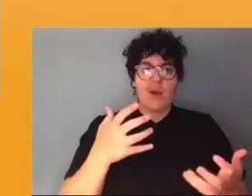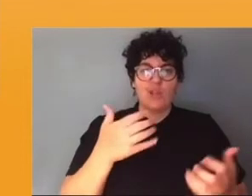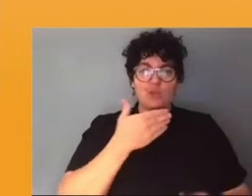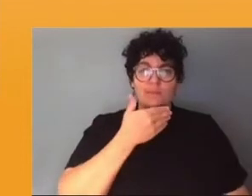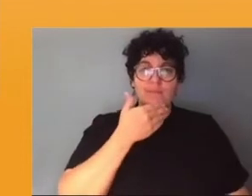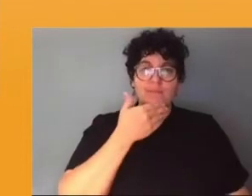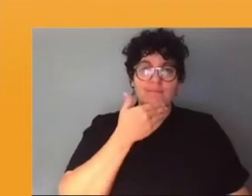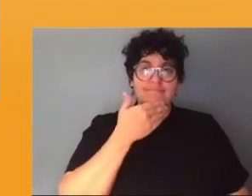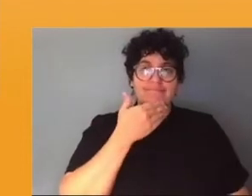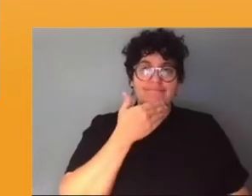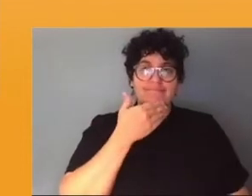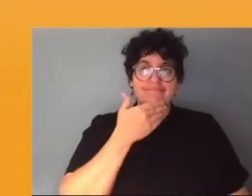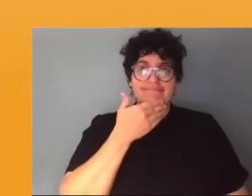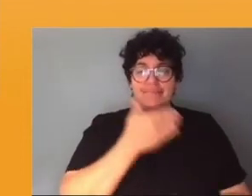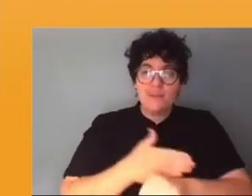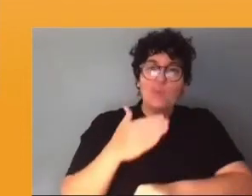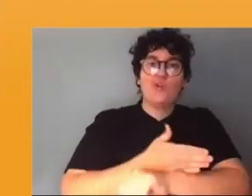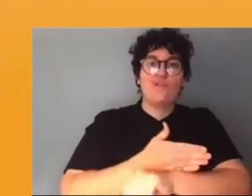misma.